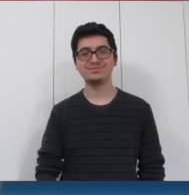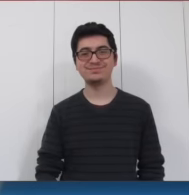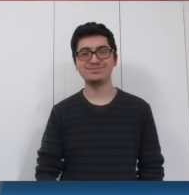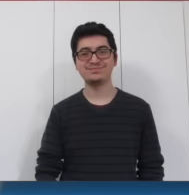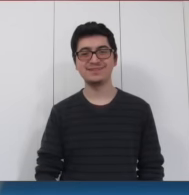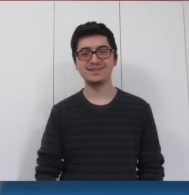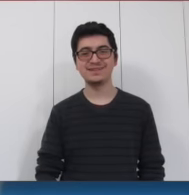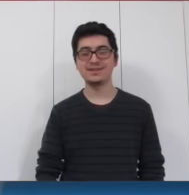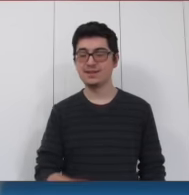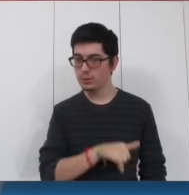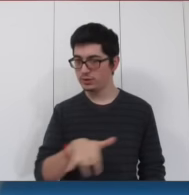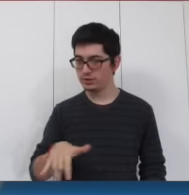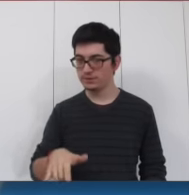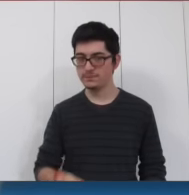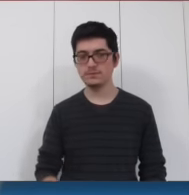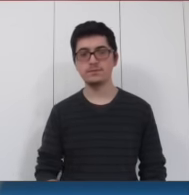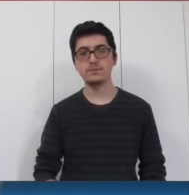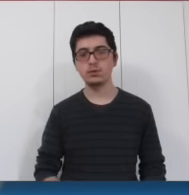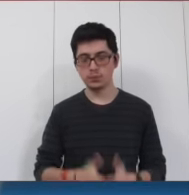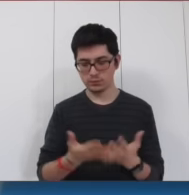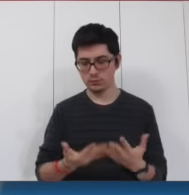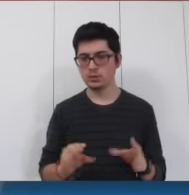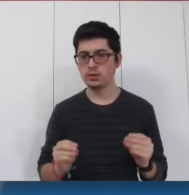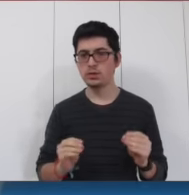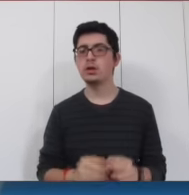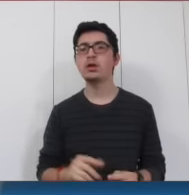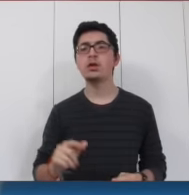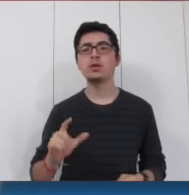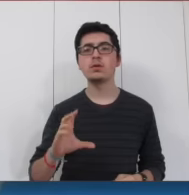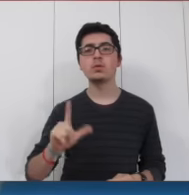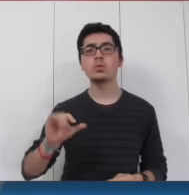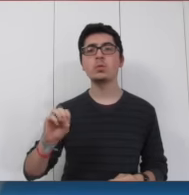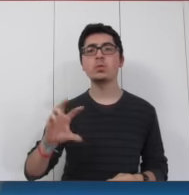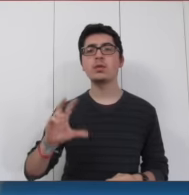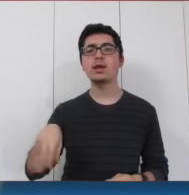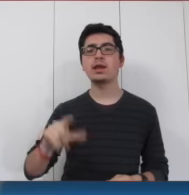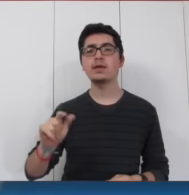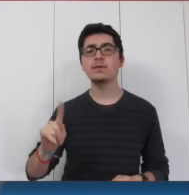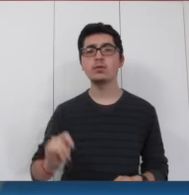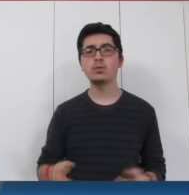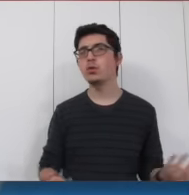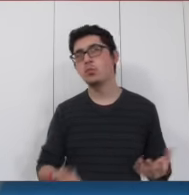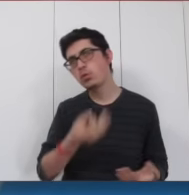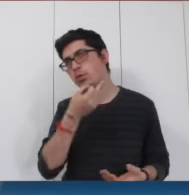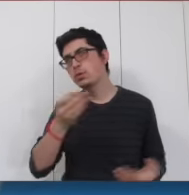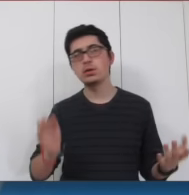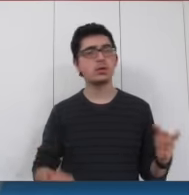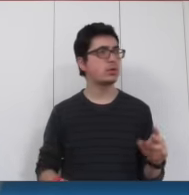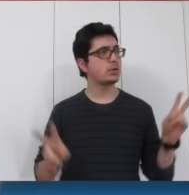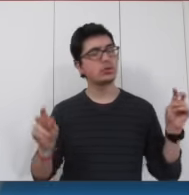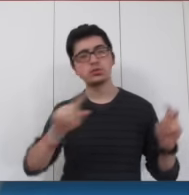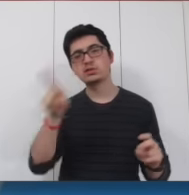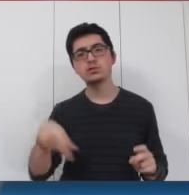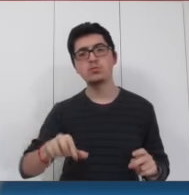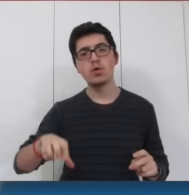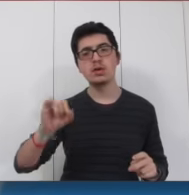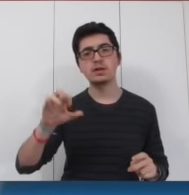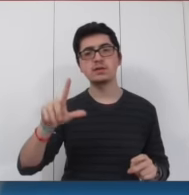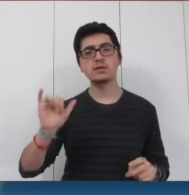solapas. Después de ti es un libro que nos habla sobre Lou Clark. A ver, ¿cómo explicarlo para que no haya tanto